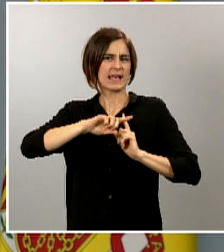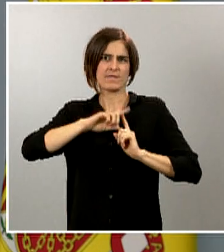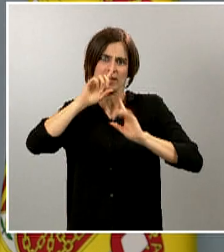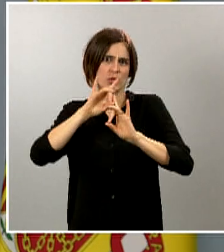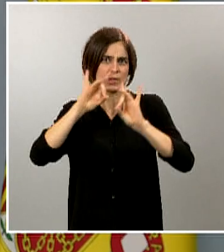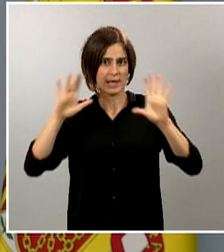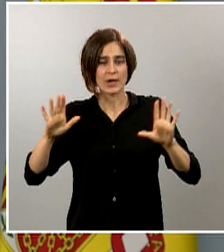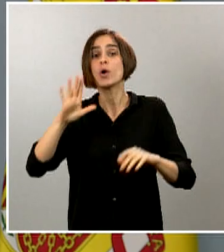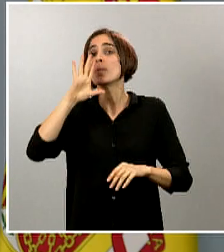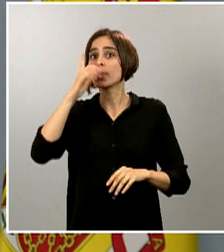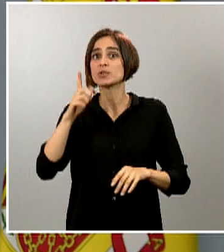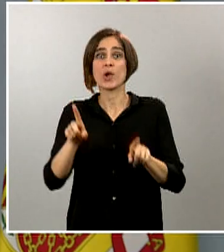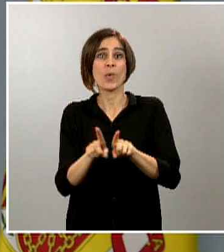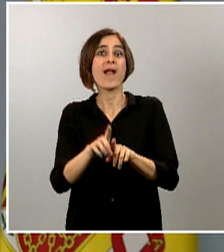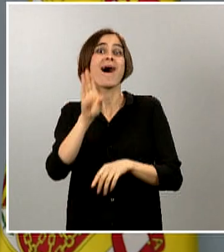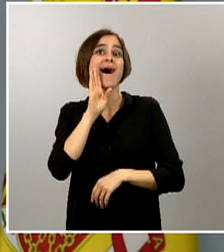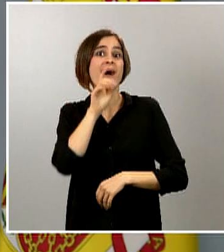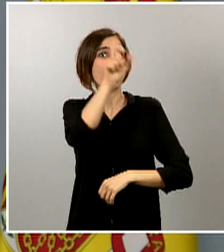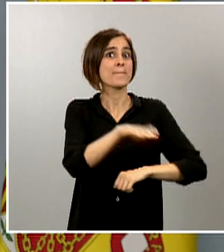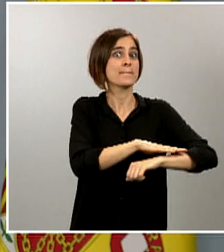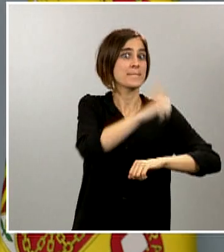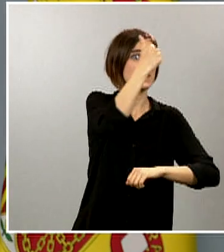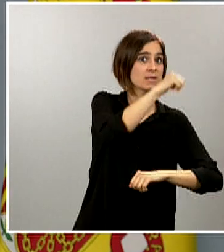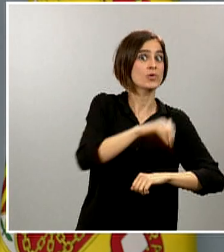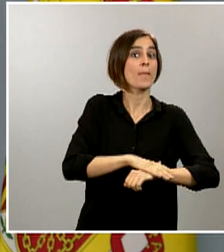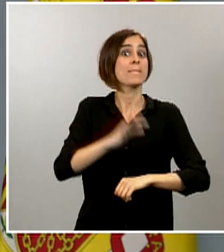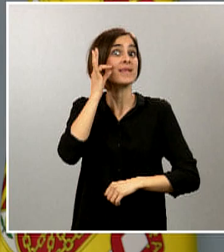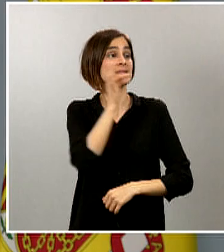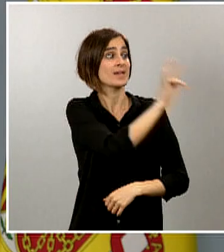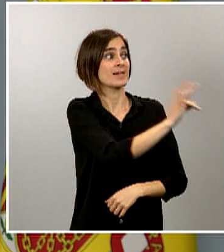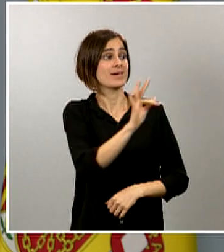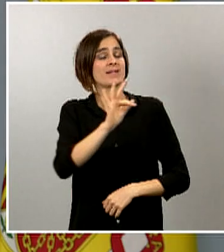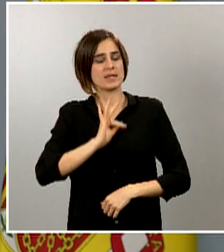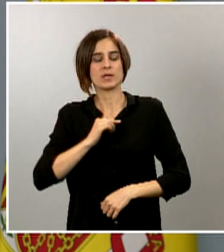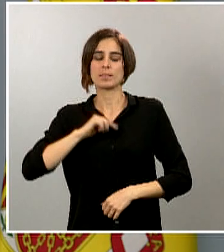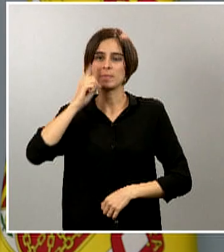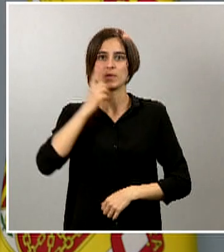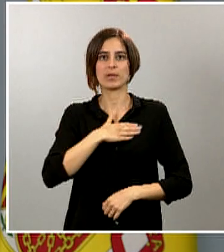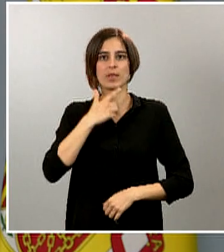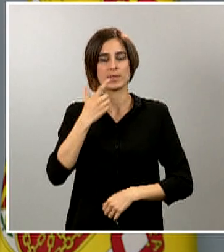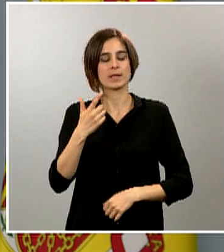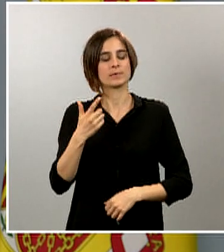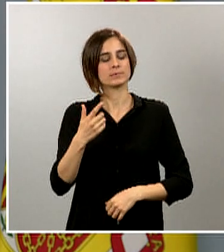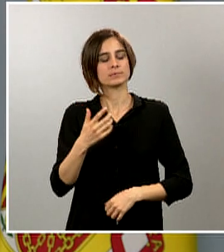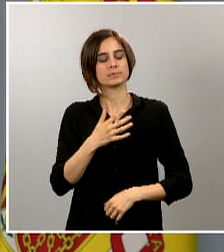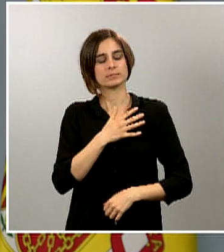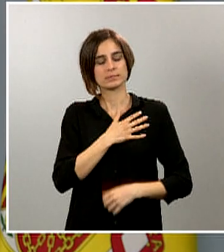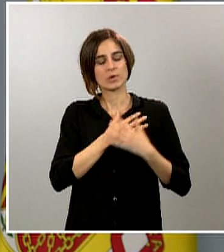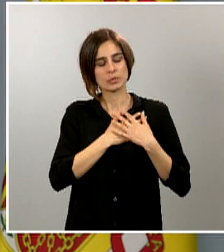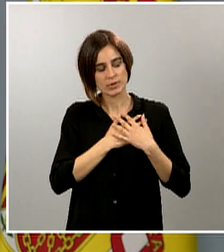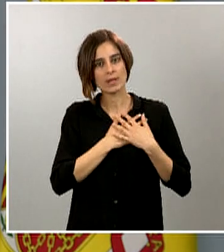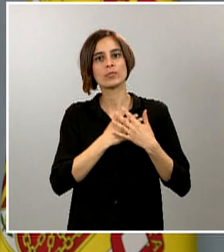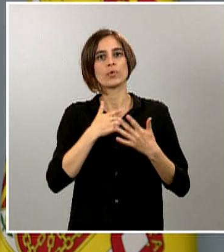el ministro y la ministra, permitirme también mi pésame, mi apoyo a todas las víctimas, a las familias de